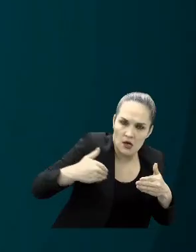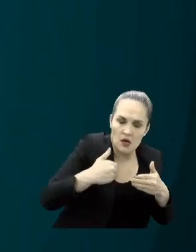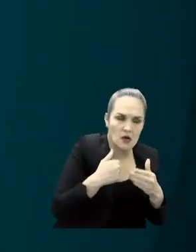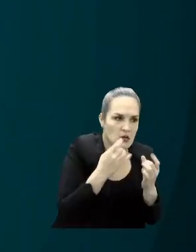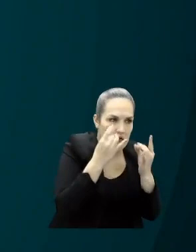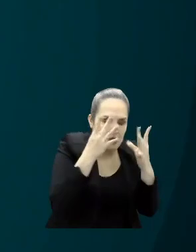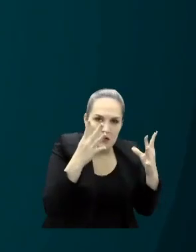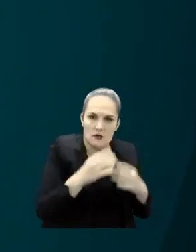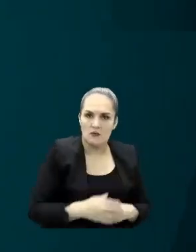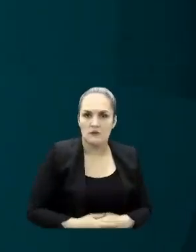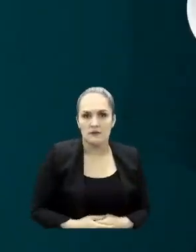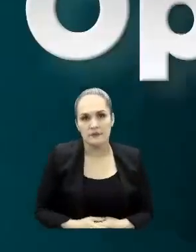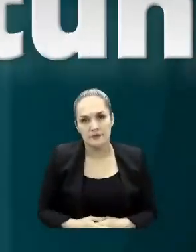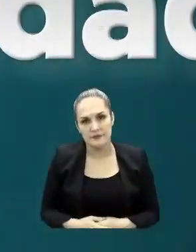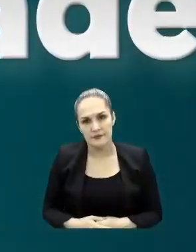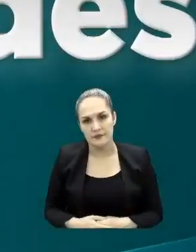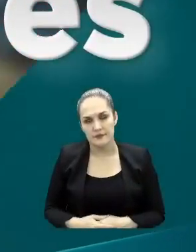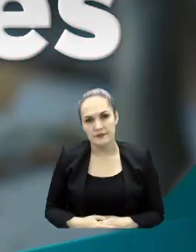aterrador.